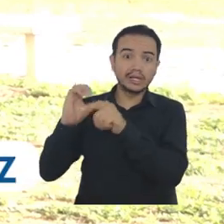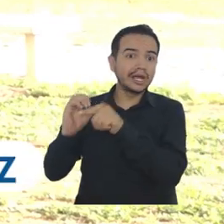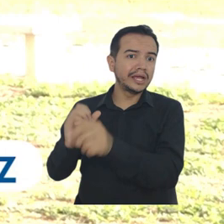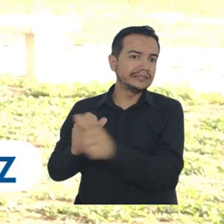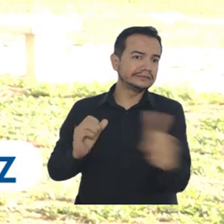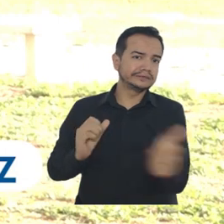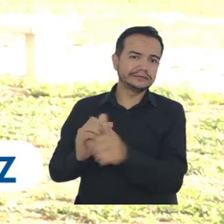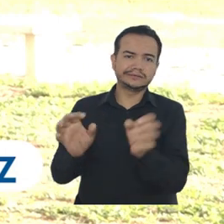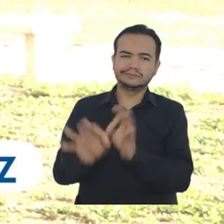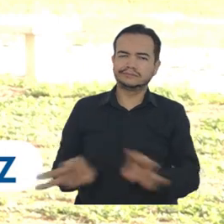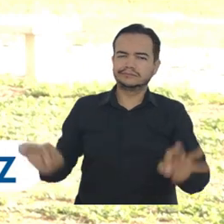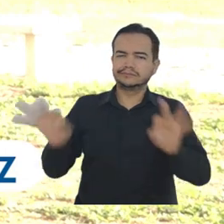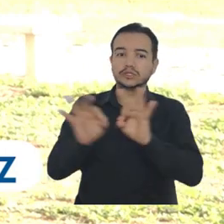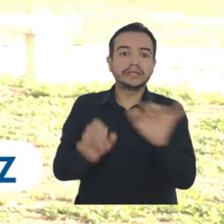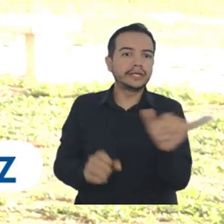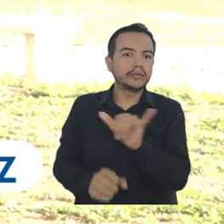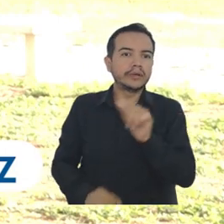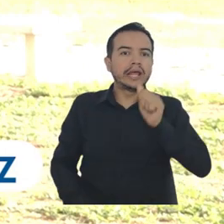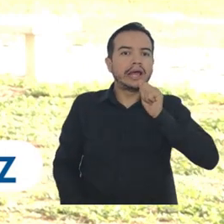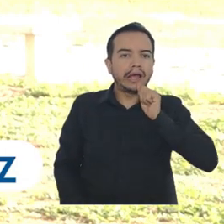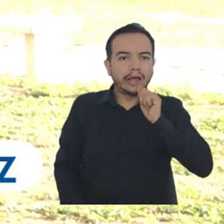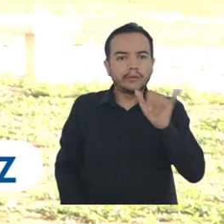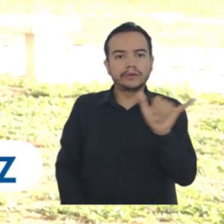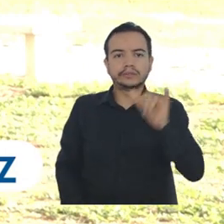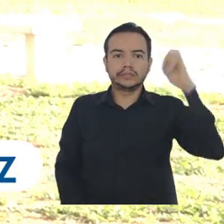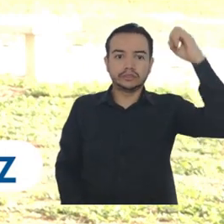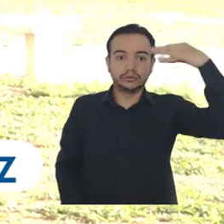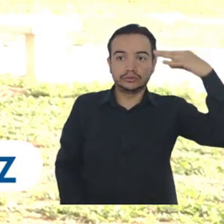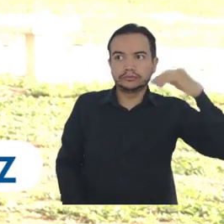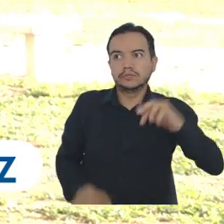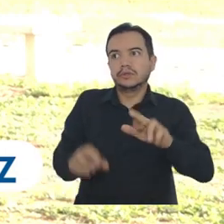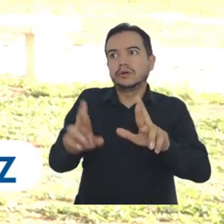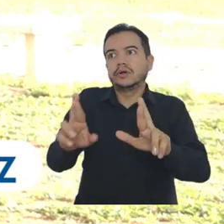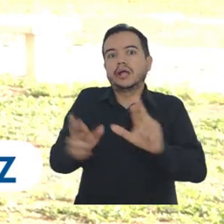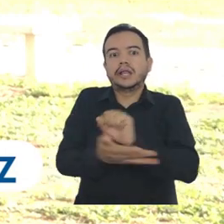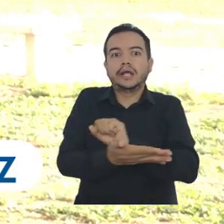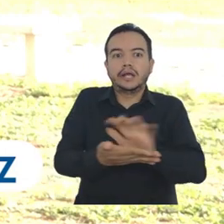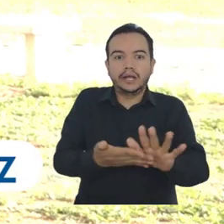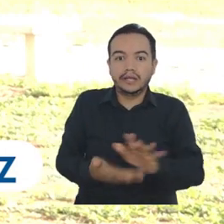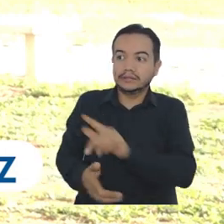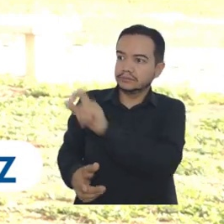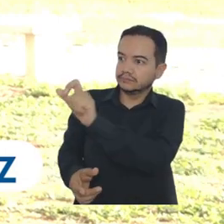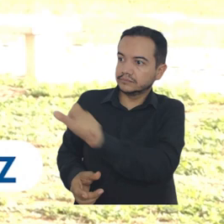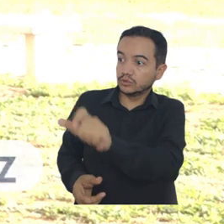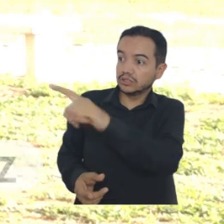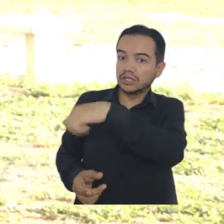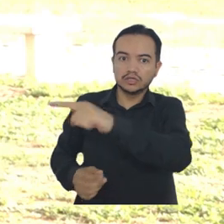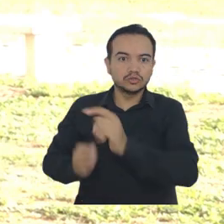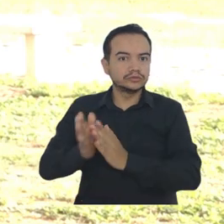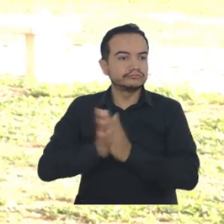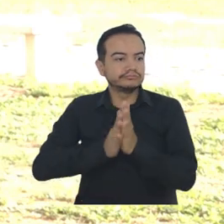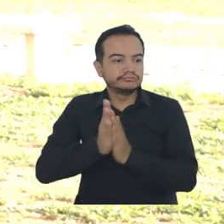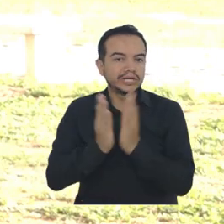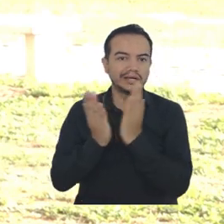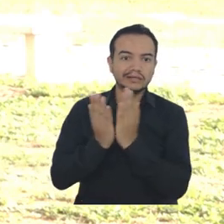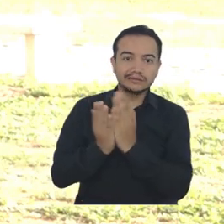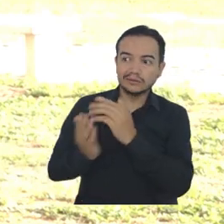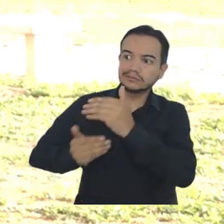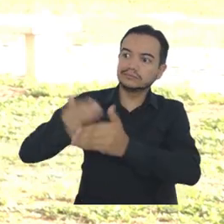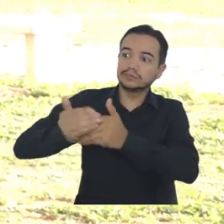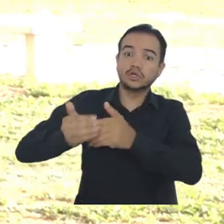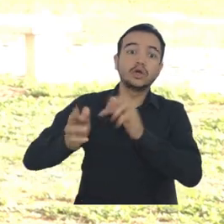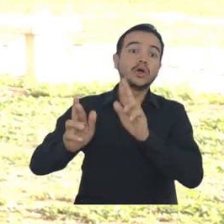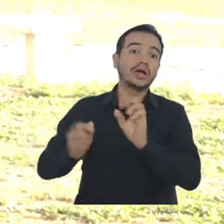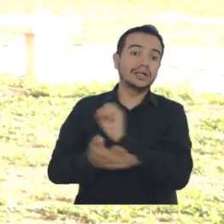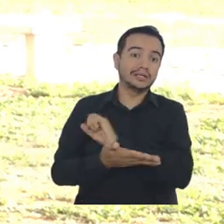un servicio público esencial, como es la luz, como es el agua. Debería ser gratis para las personas que